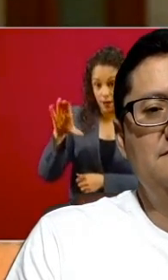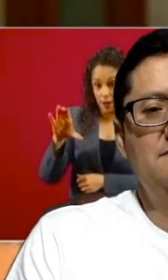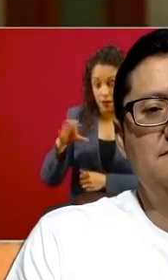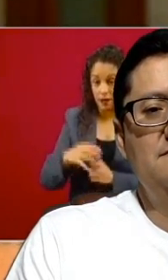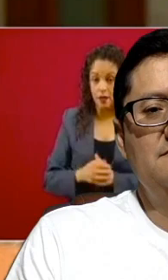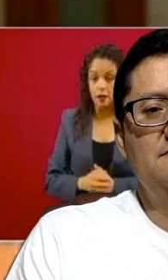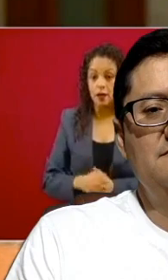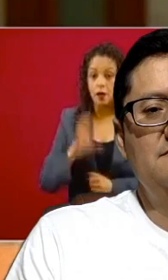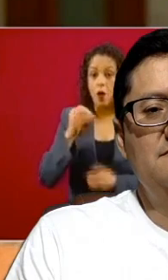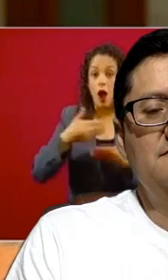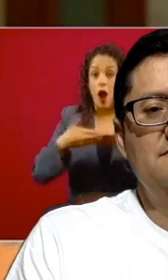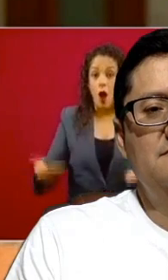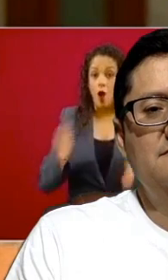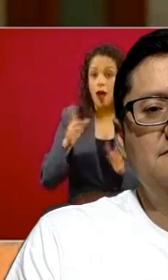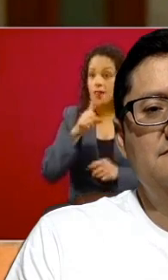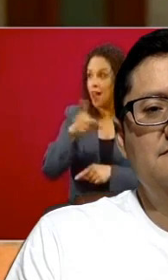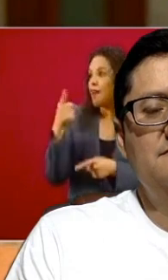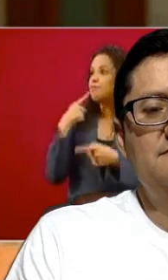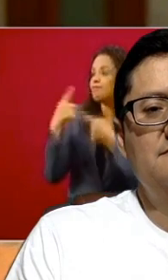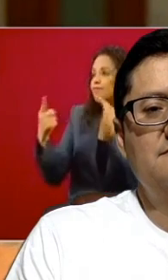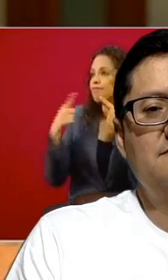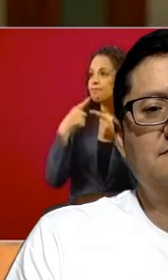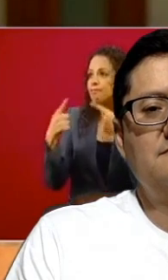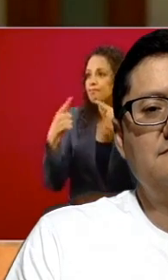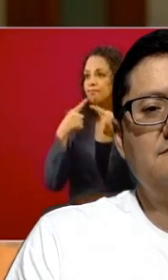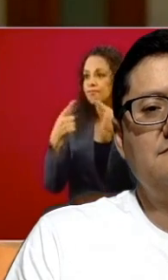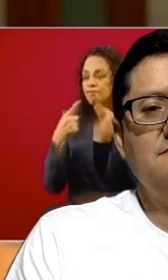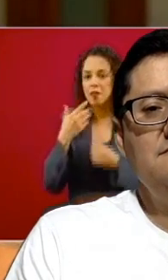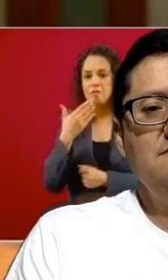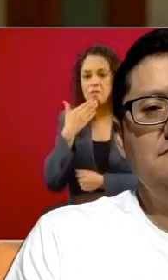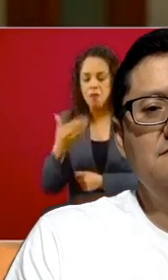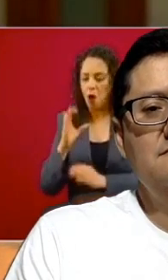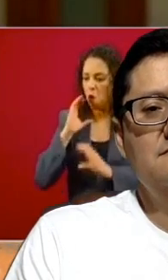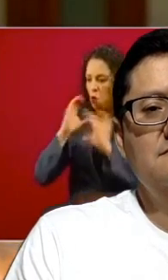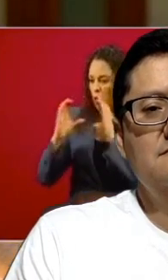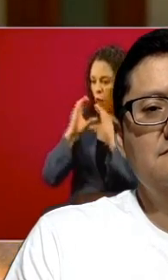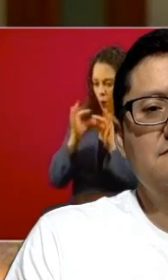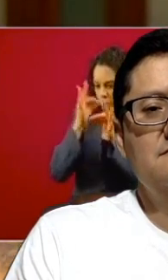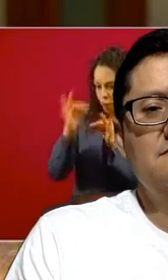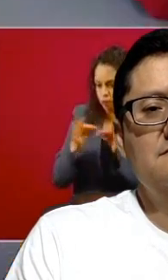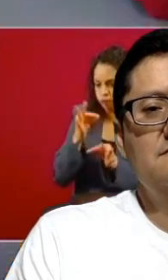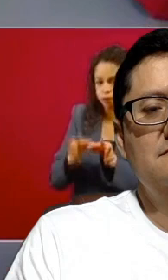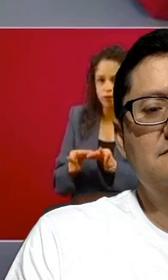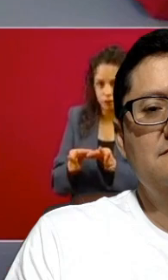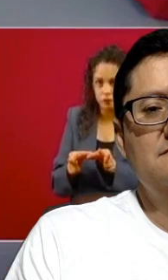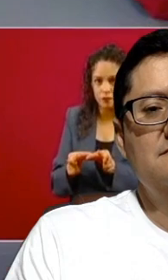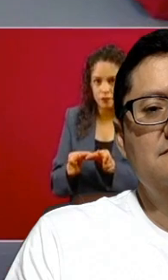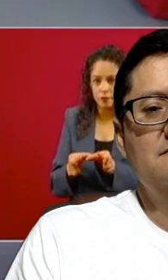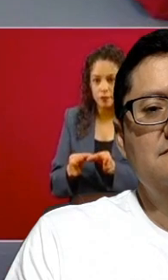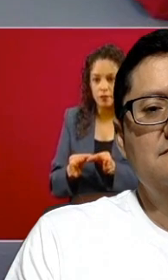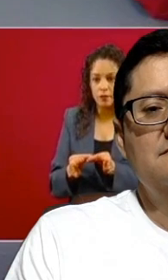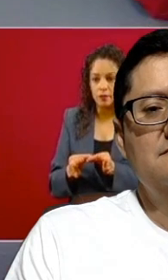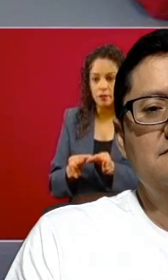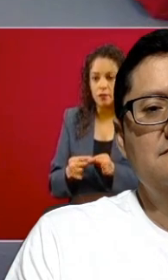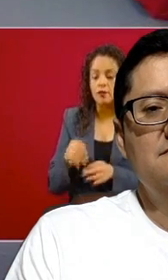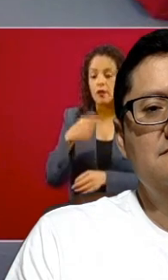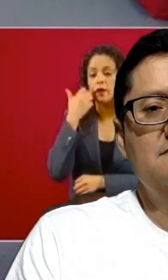avanzará más, toda vez de que él ha insistido de que México debe pagar por ese muro. Esa es la primera pregunta,